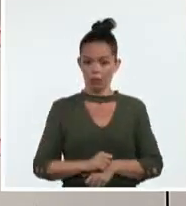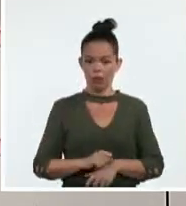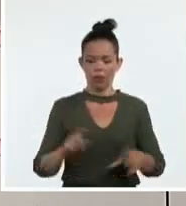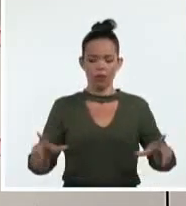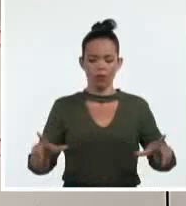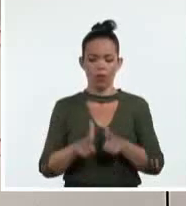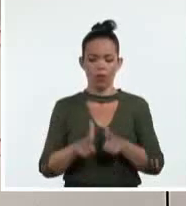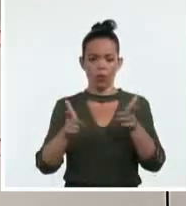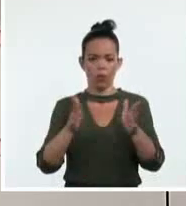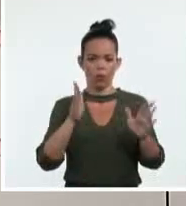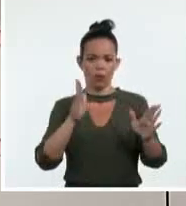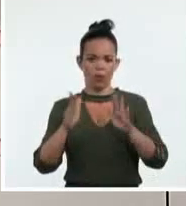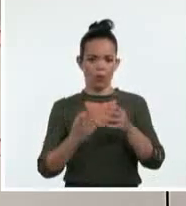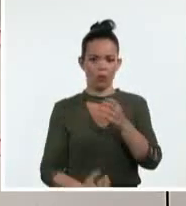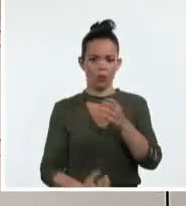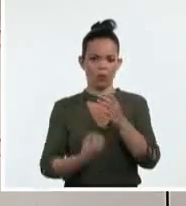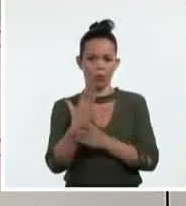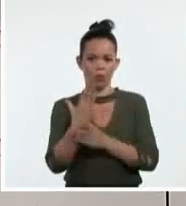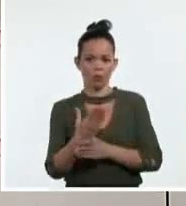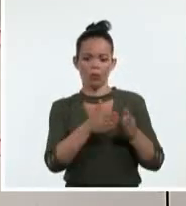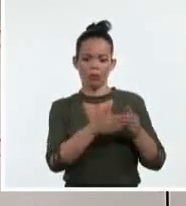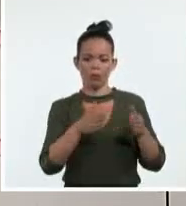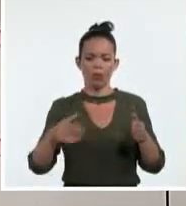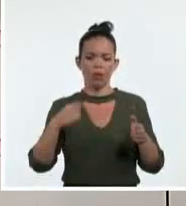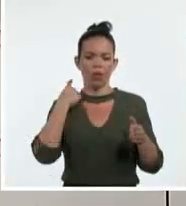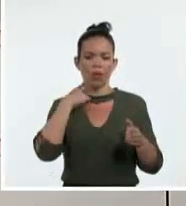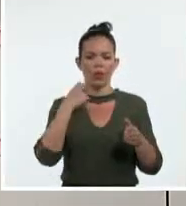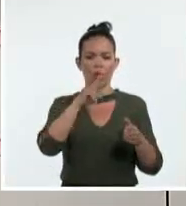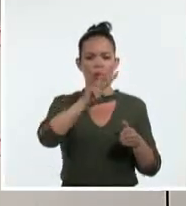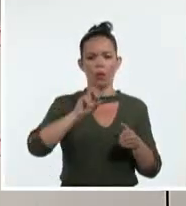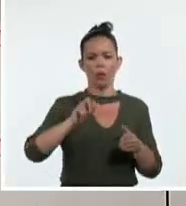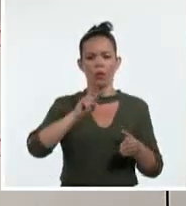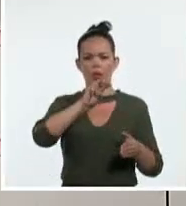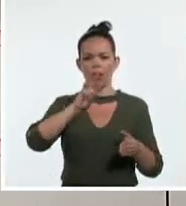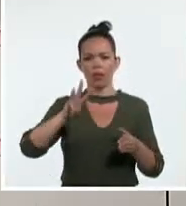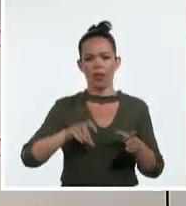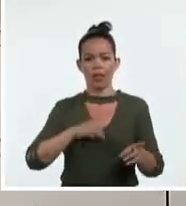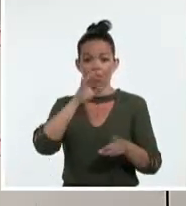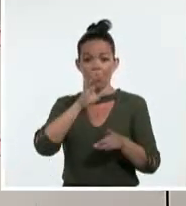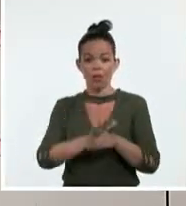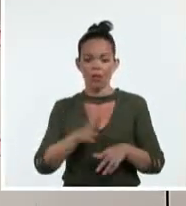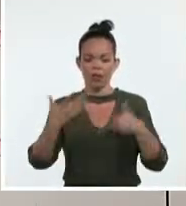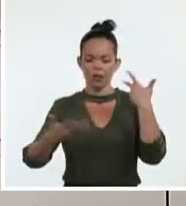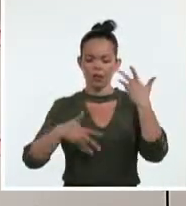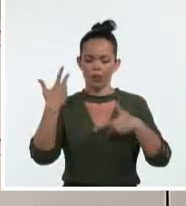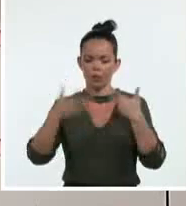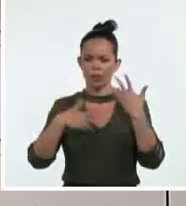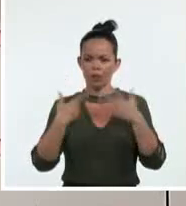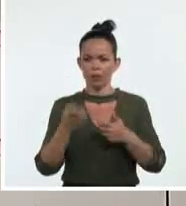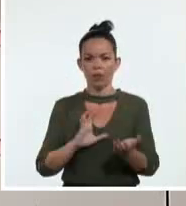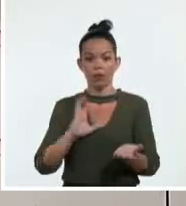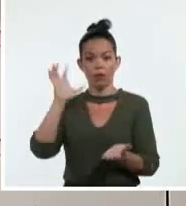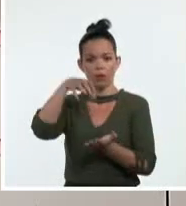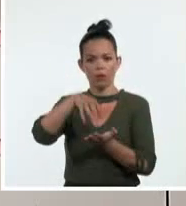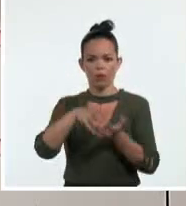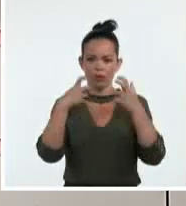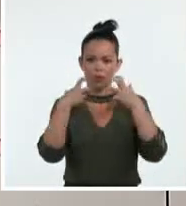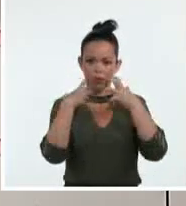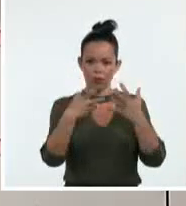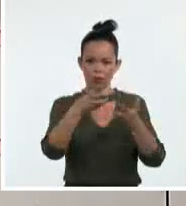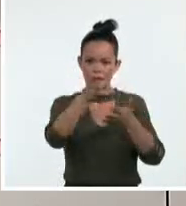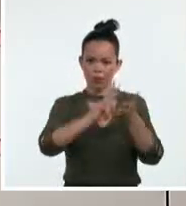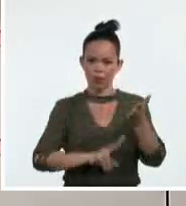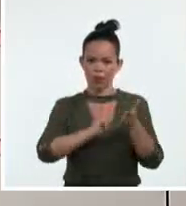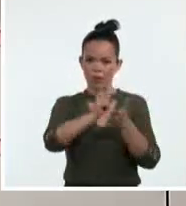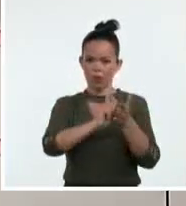se extenderá durante el 2023 y que inició con una presentación en los jardines de la Unión de Escritores y Artistas de Cuba de